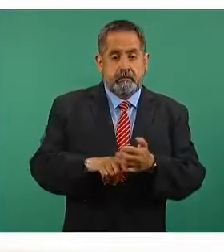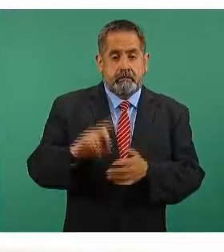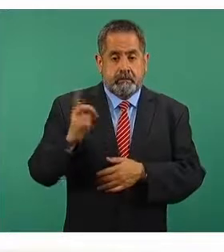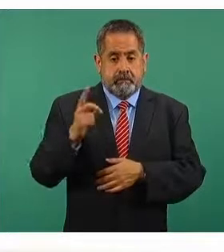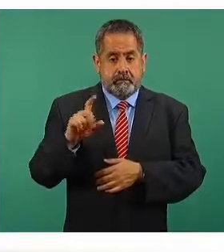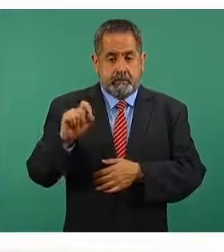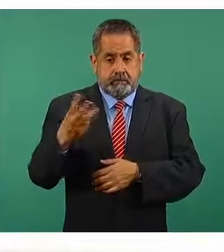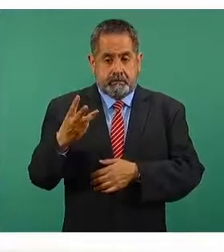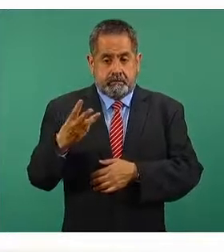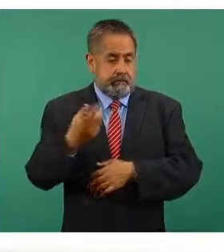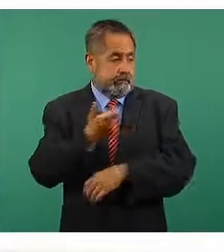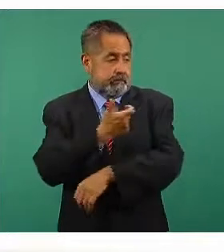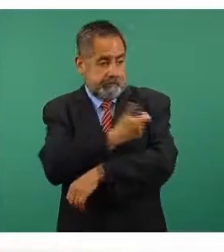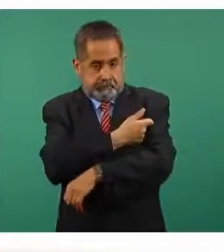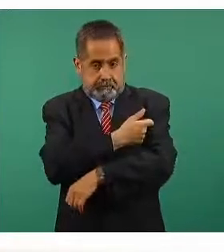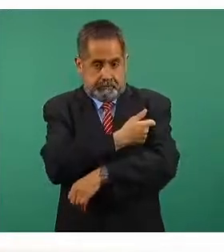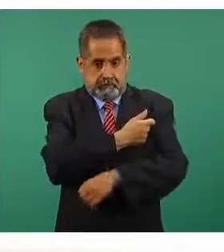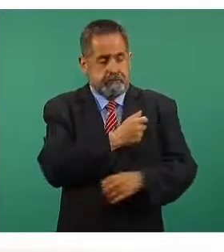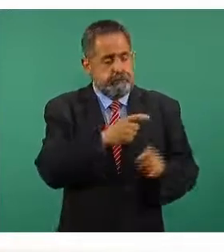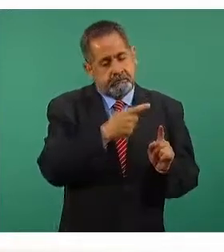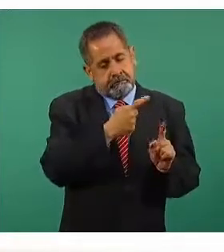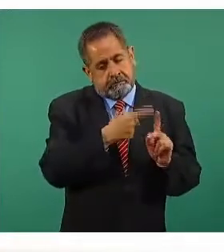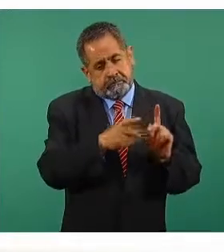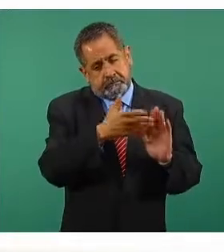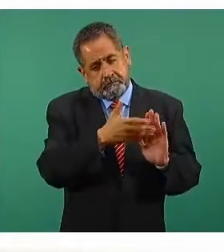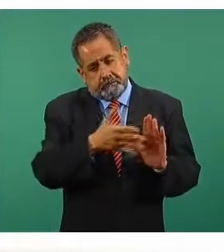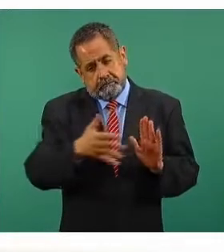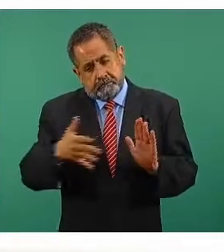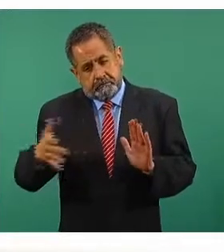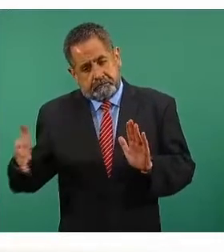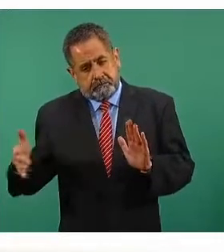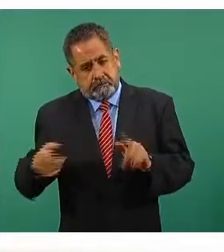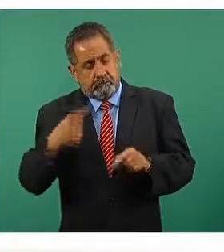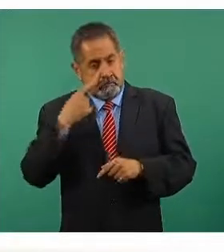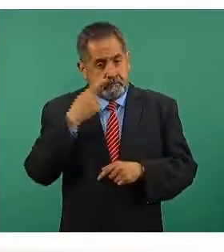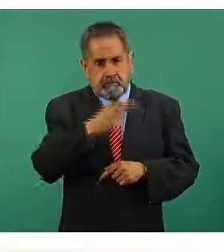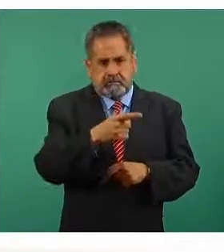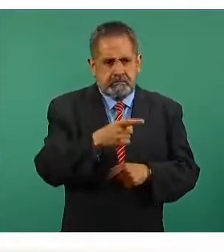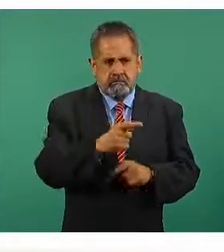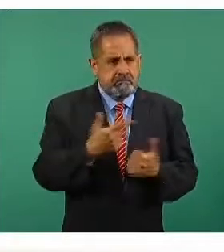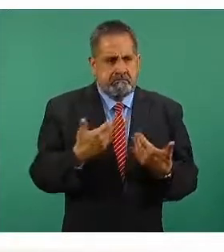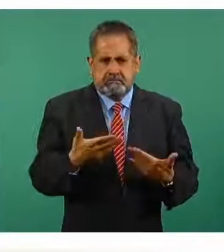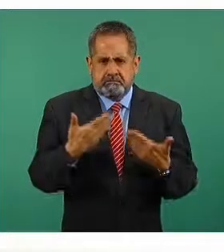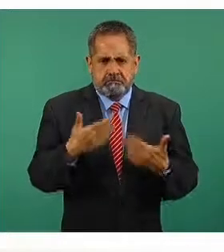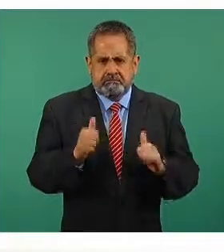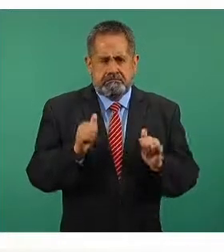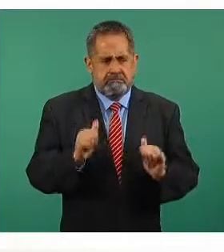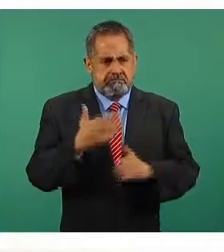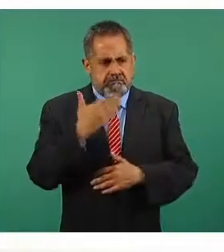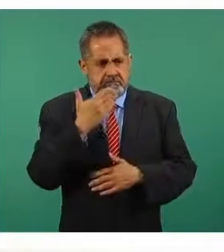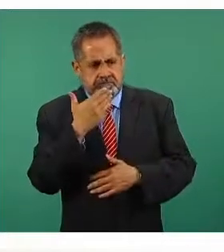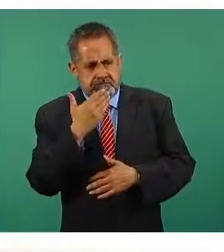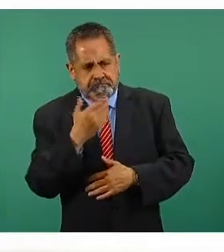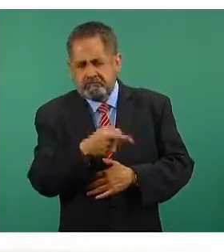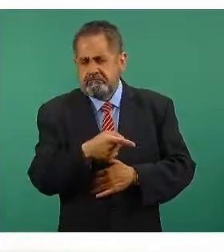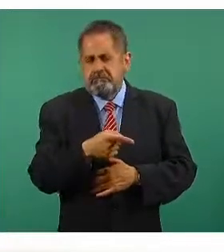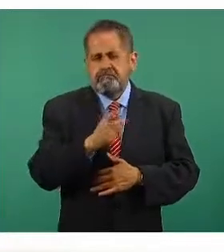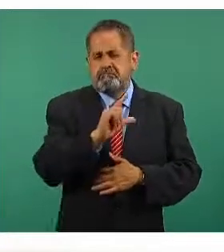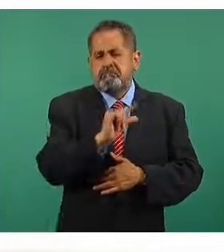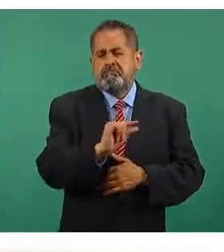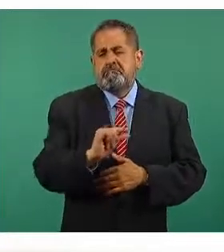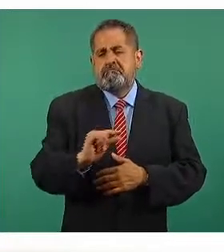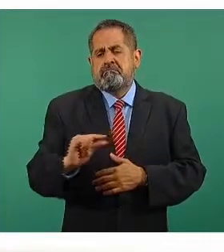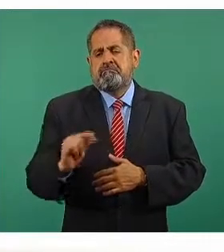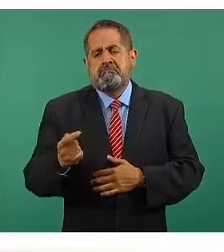de diciembre del año pasado, hemos tenido mucha estabilidad con un número considerablemente bajo de